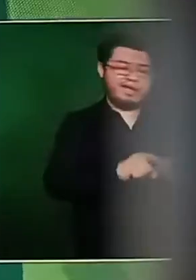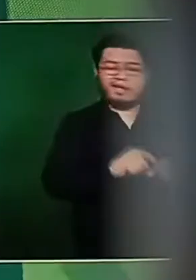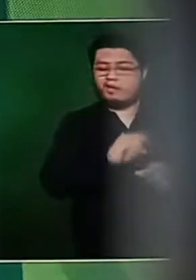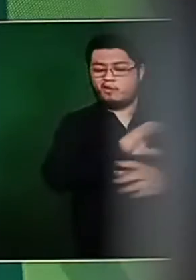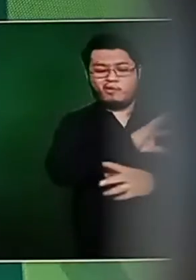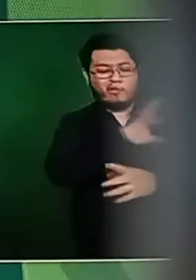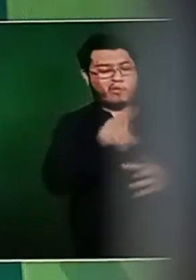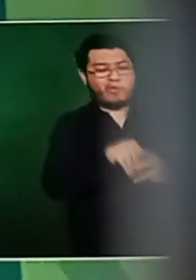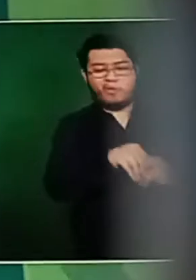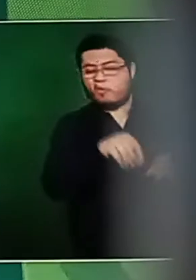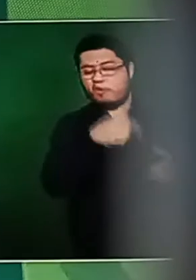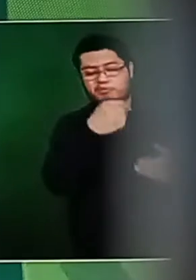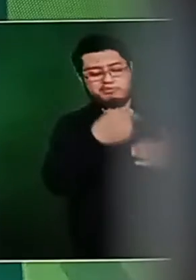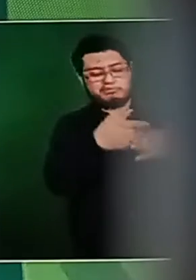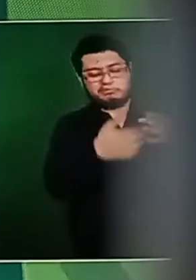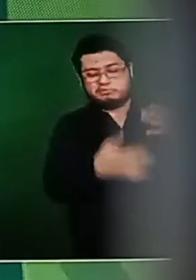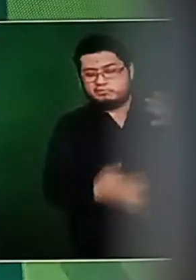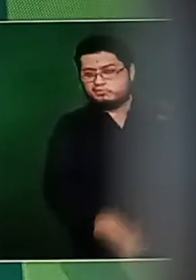hemos padecido